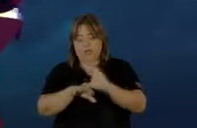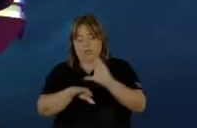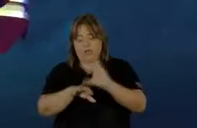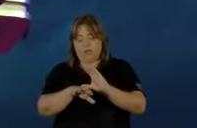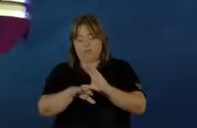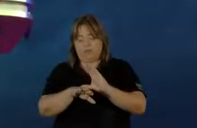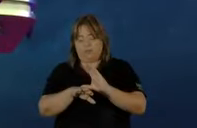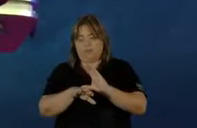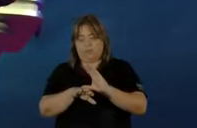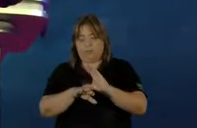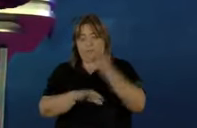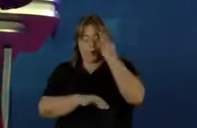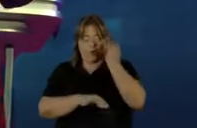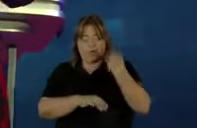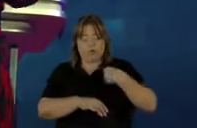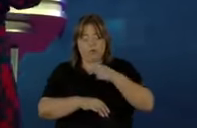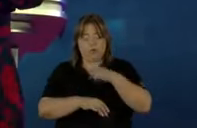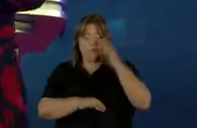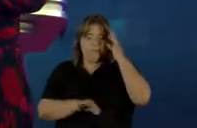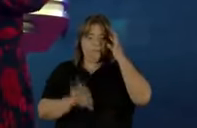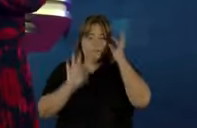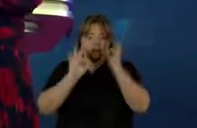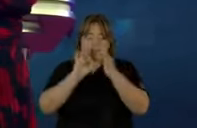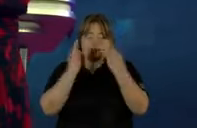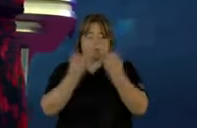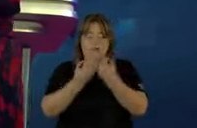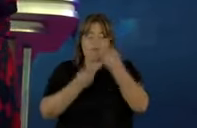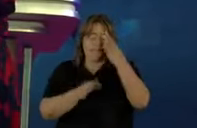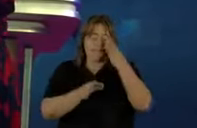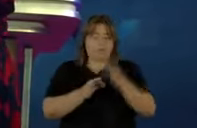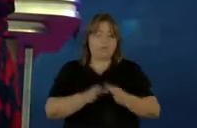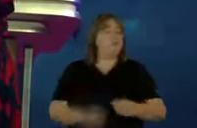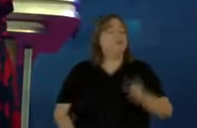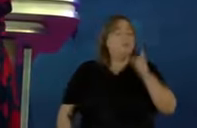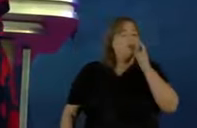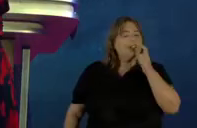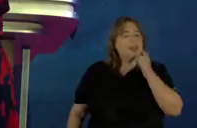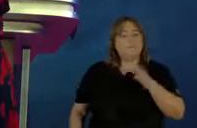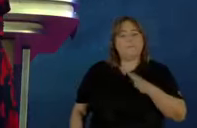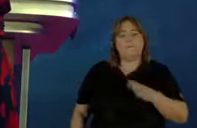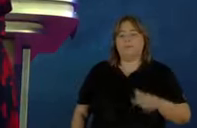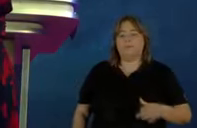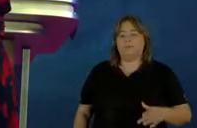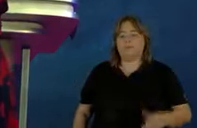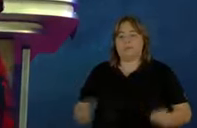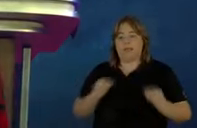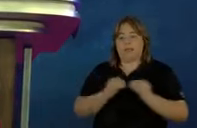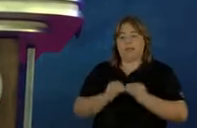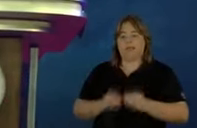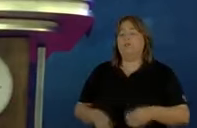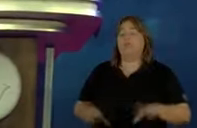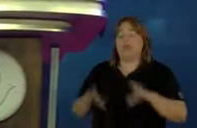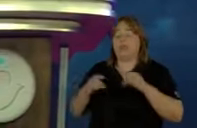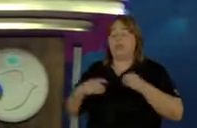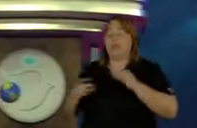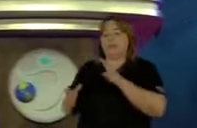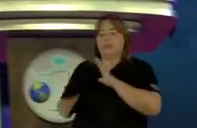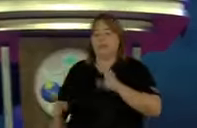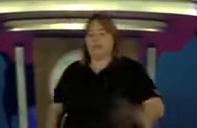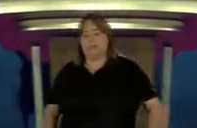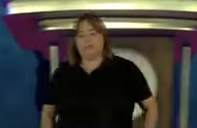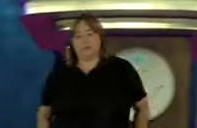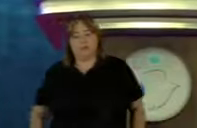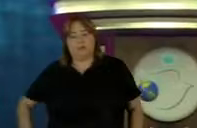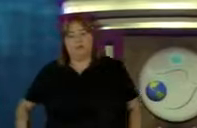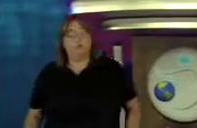fe. Así que si hay alguien más, no salga de este lugar sintiéndote así.